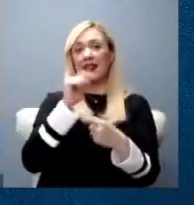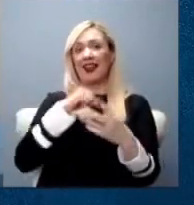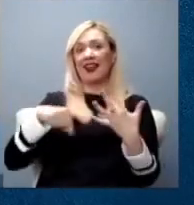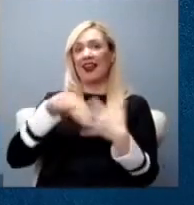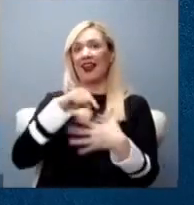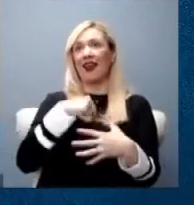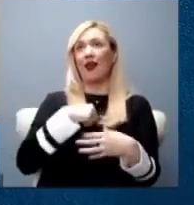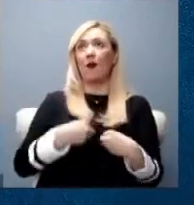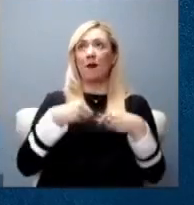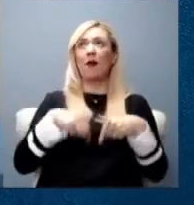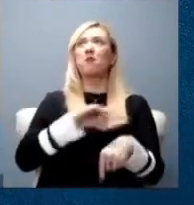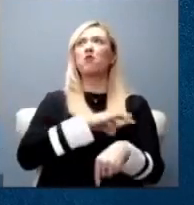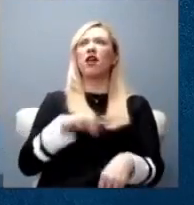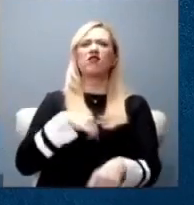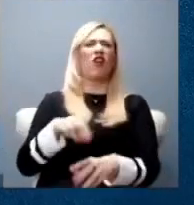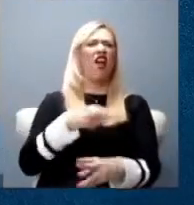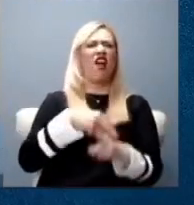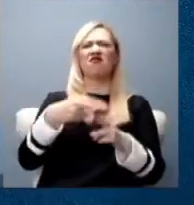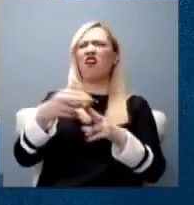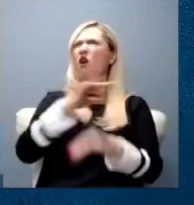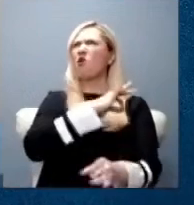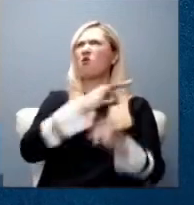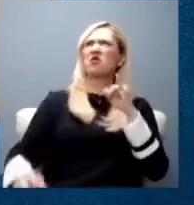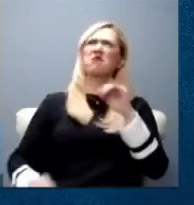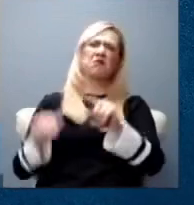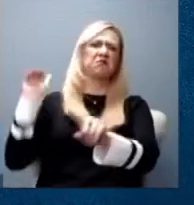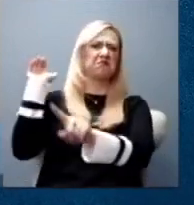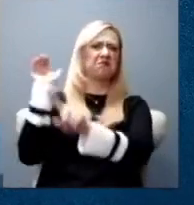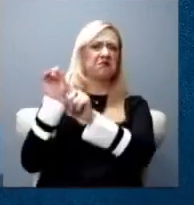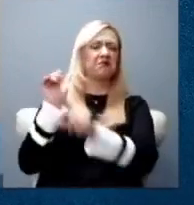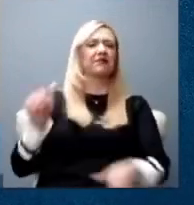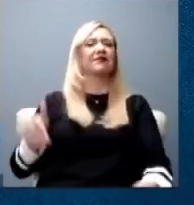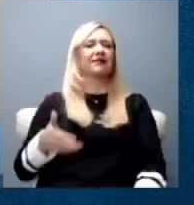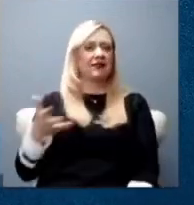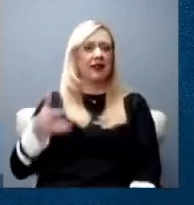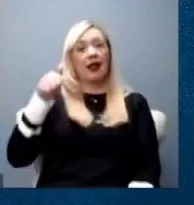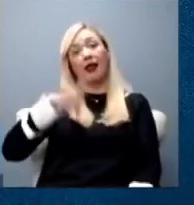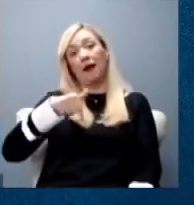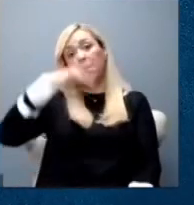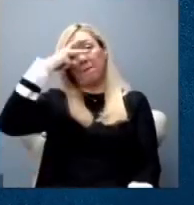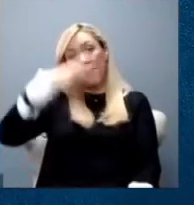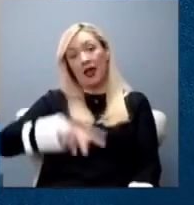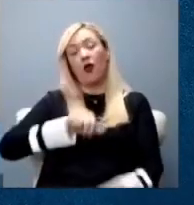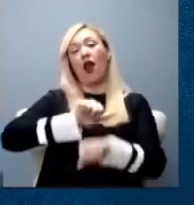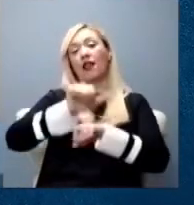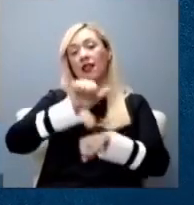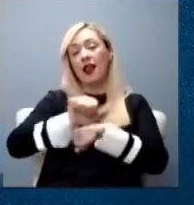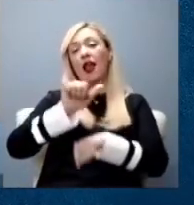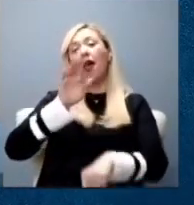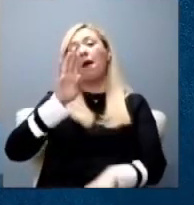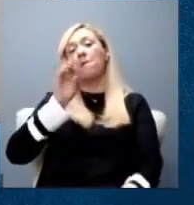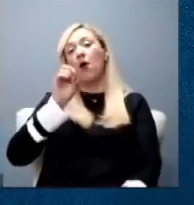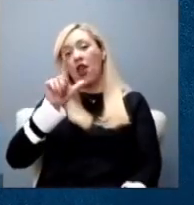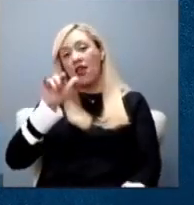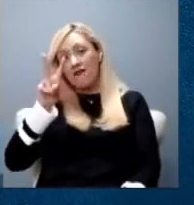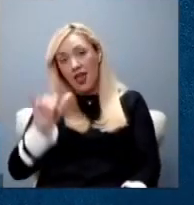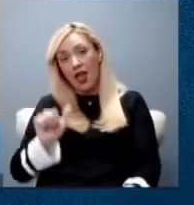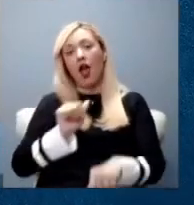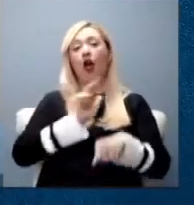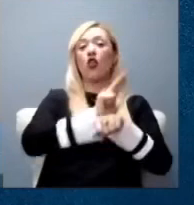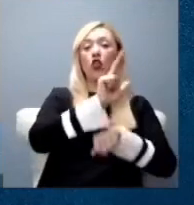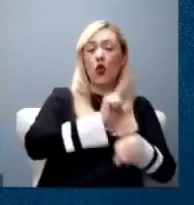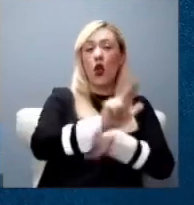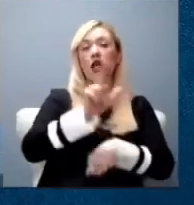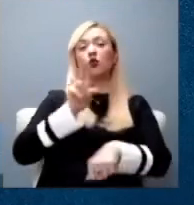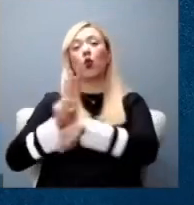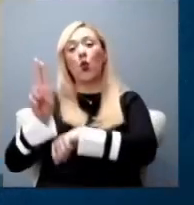proceso hasta el final, hasta una sentencia de la Corte Interamericana. Y entre esos estados está México, Argentina, Bolivia, Honduras, Surinam, Uruguay